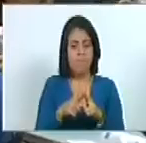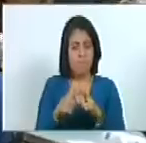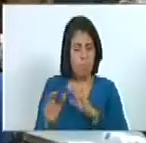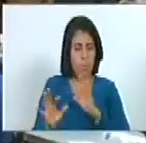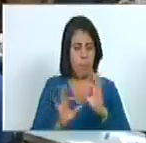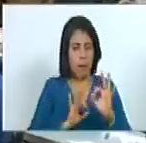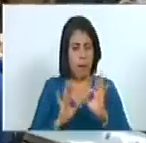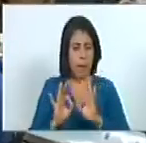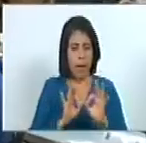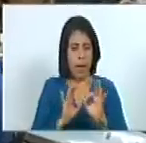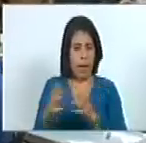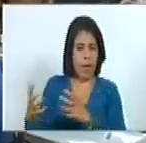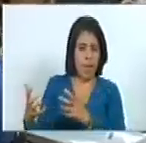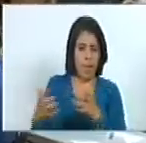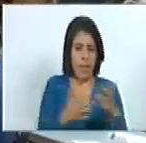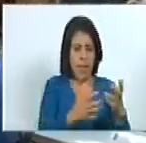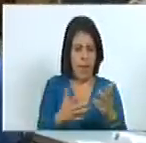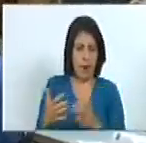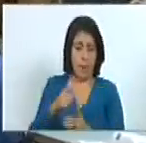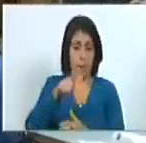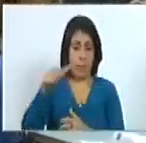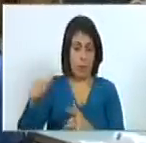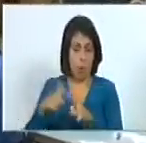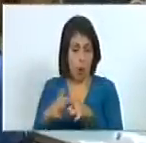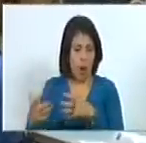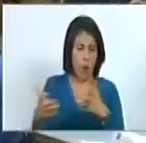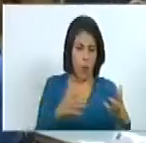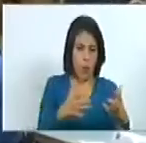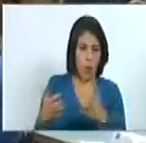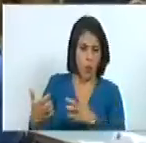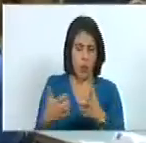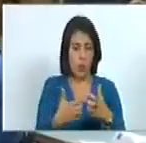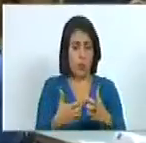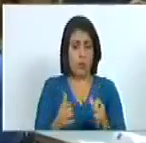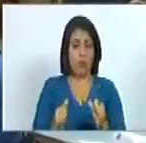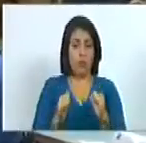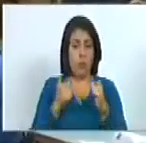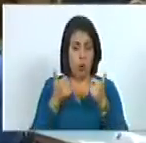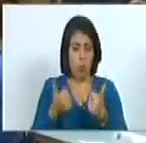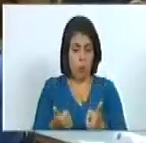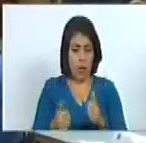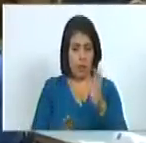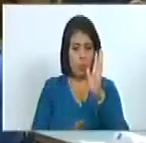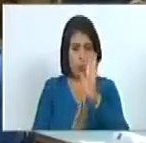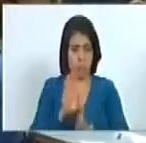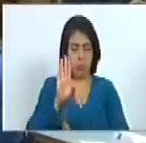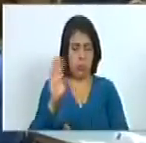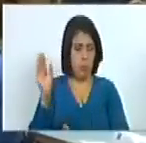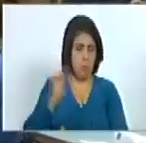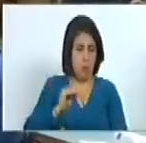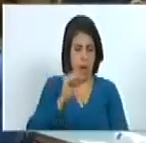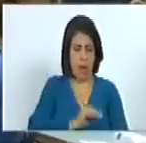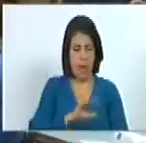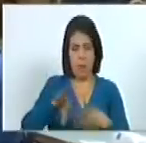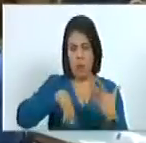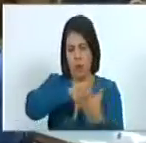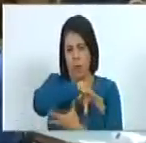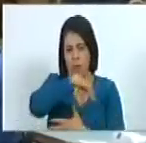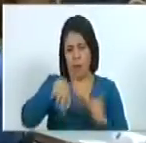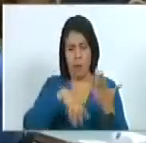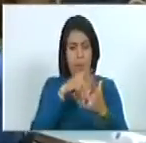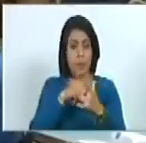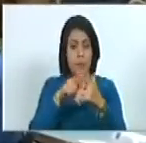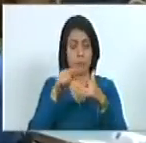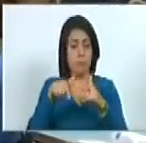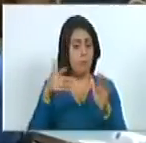adecuado para una guerra civil. Cuando esta guerra civil se desarrolle y genere bajas en ambos lados,